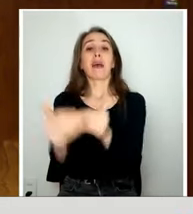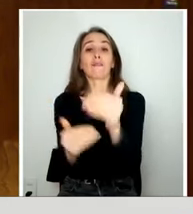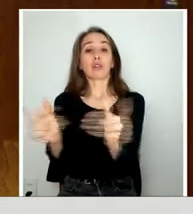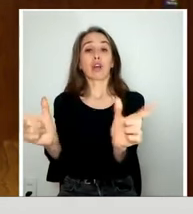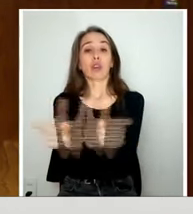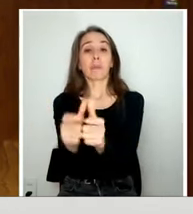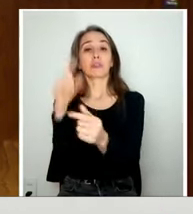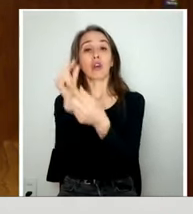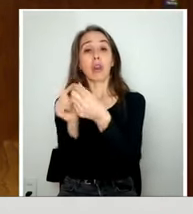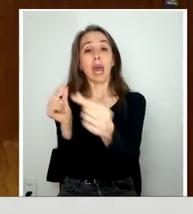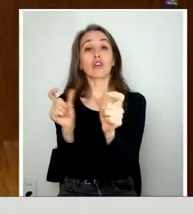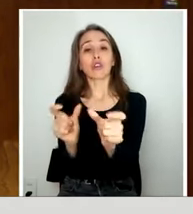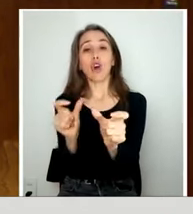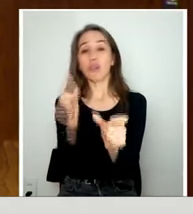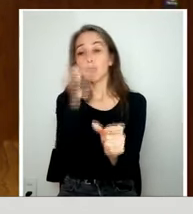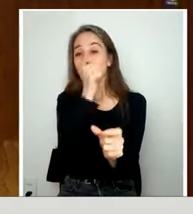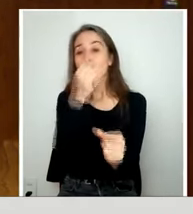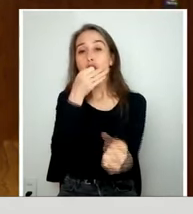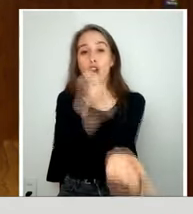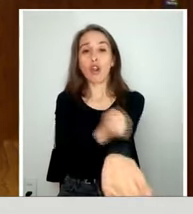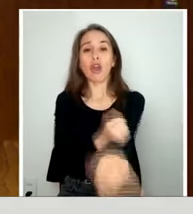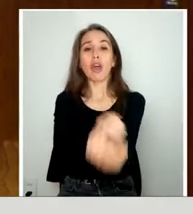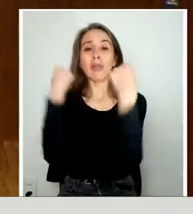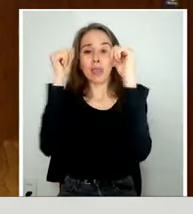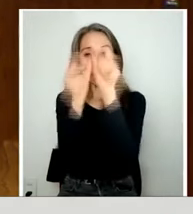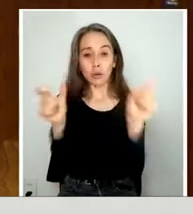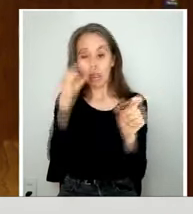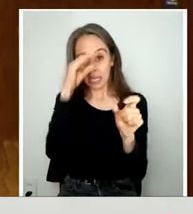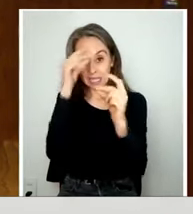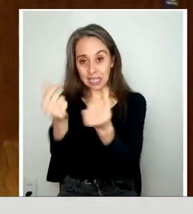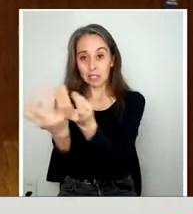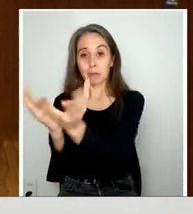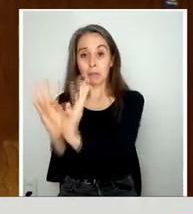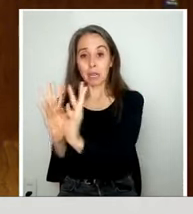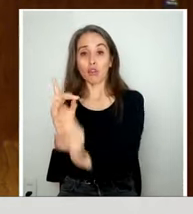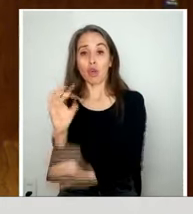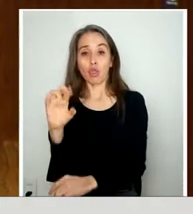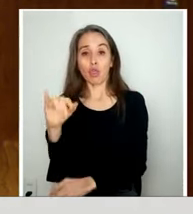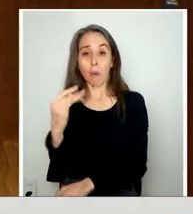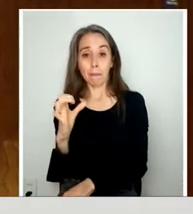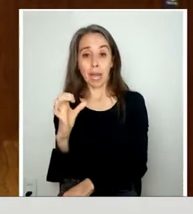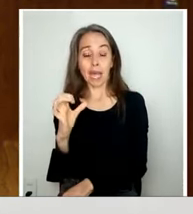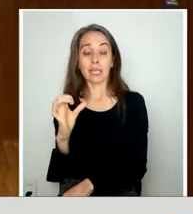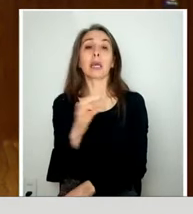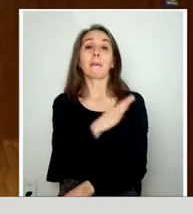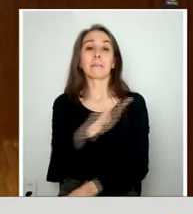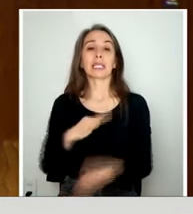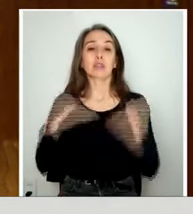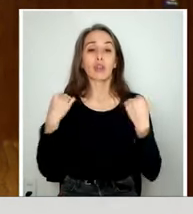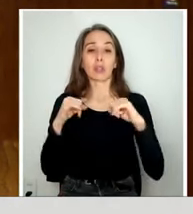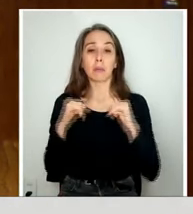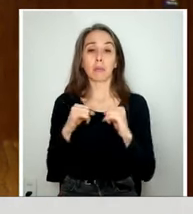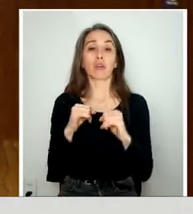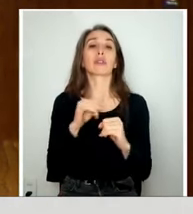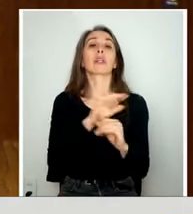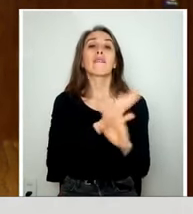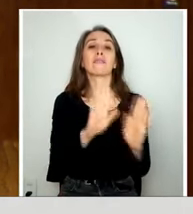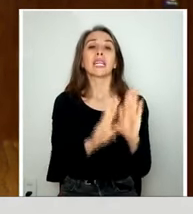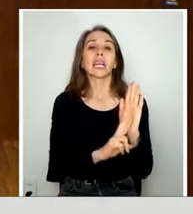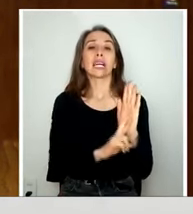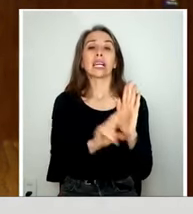control de dopaje y se instale el panel de expertos en dopaje el Ministerio del deporte deberá dejar sin efecto la resolución número